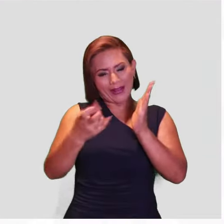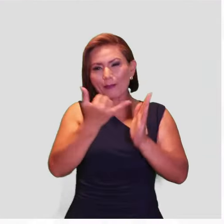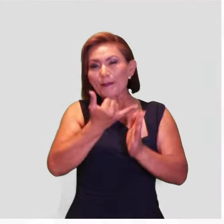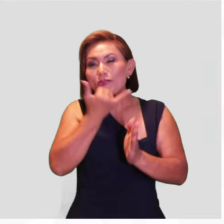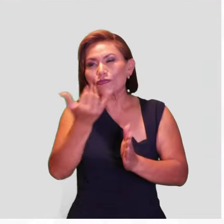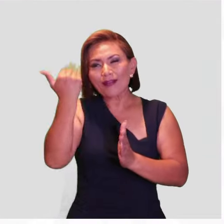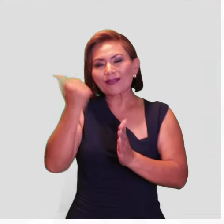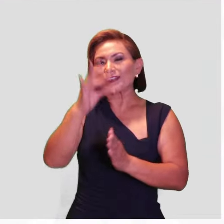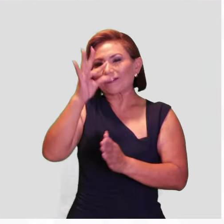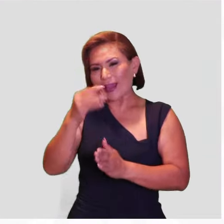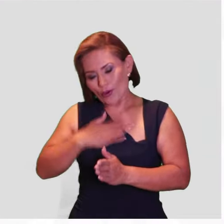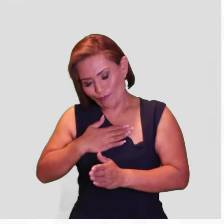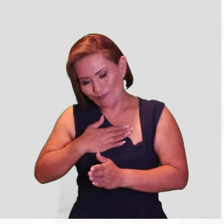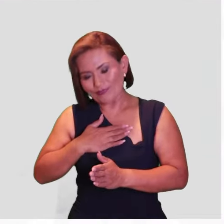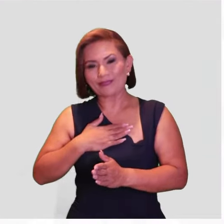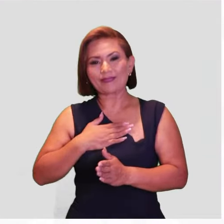intervención.